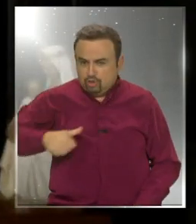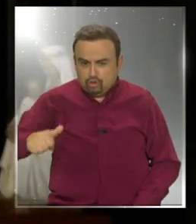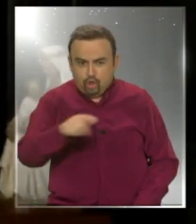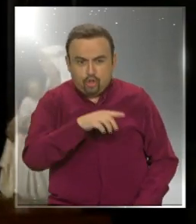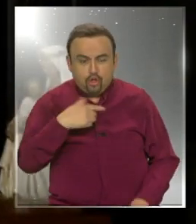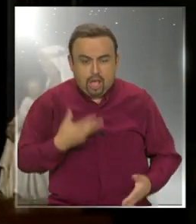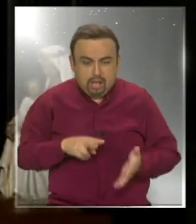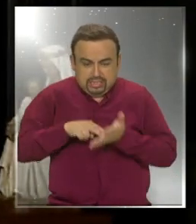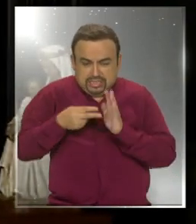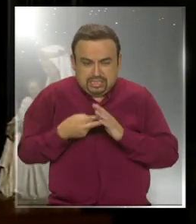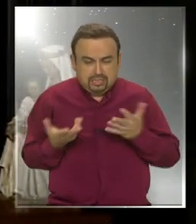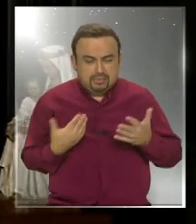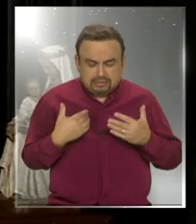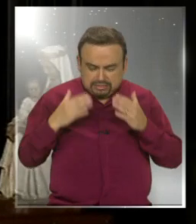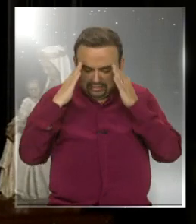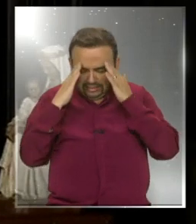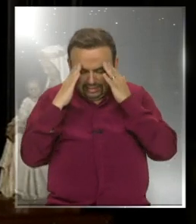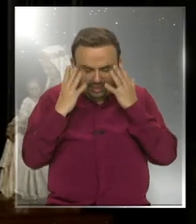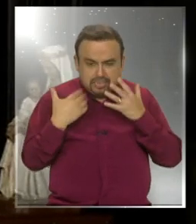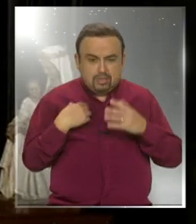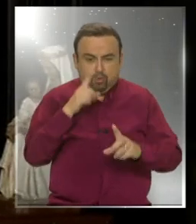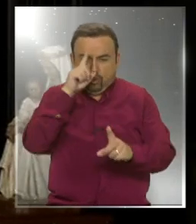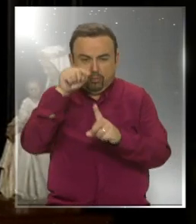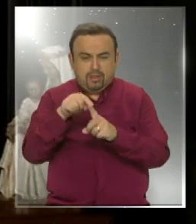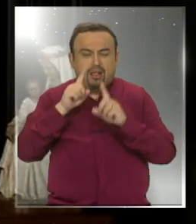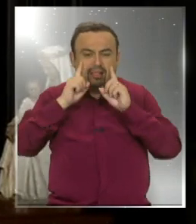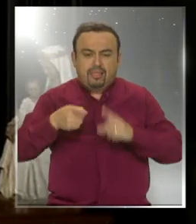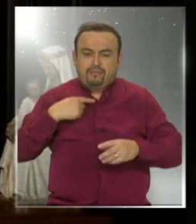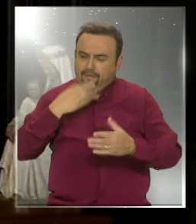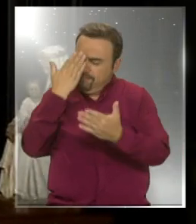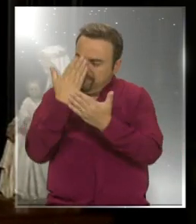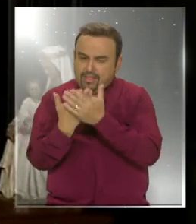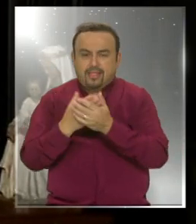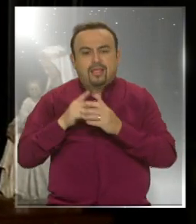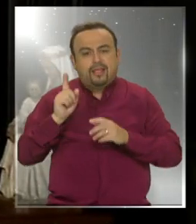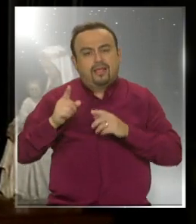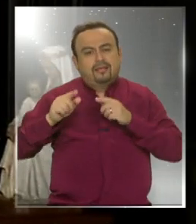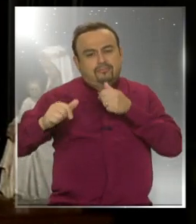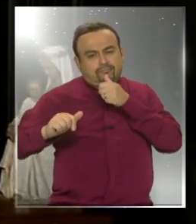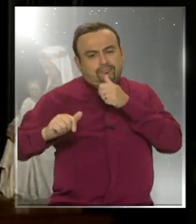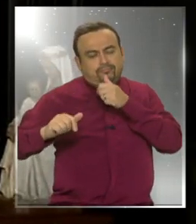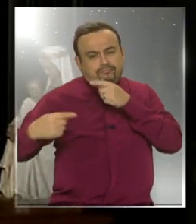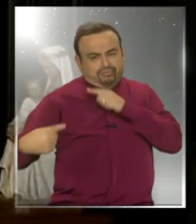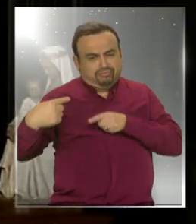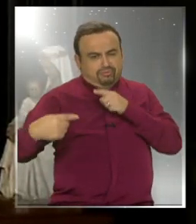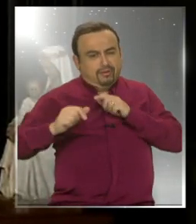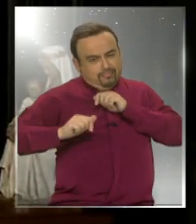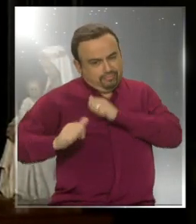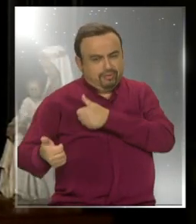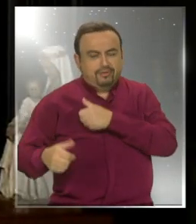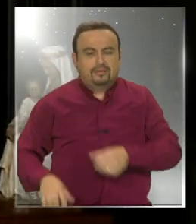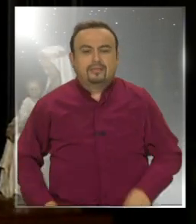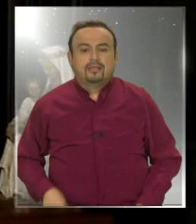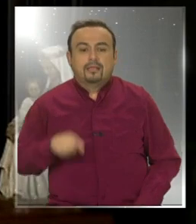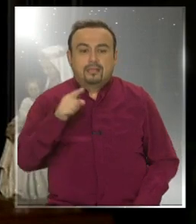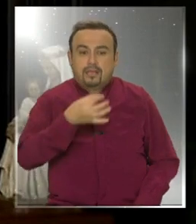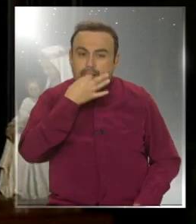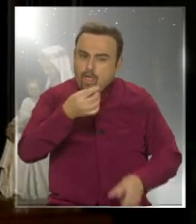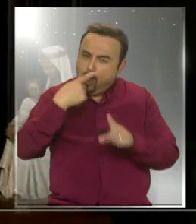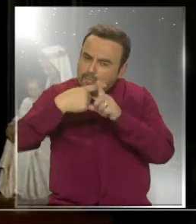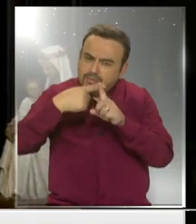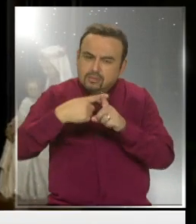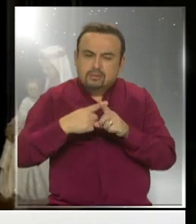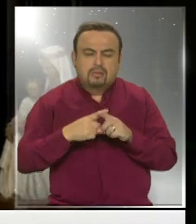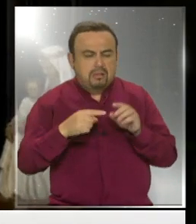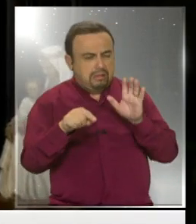estamos todos cerrados con un solo propósito salir bien adelante de esta pandemia y yo creo que el mensaje es uno de optimismo y no